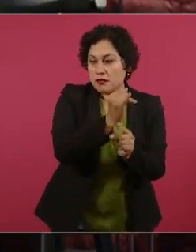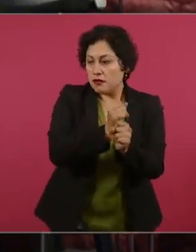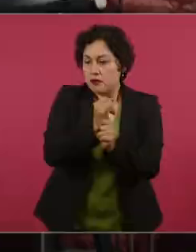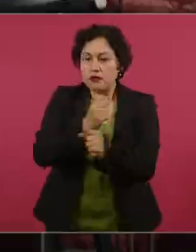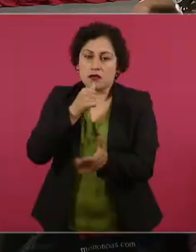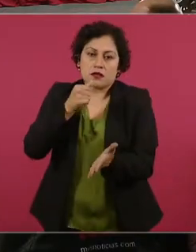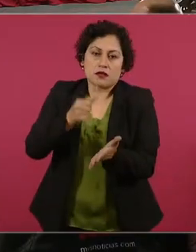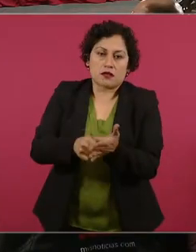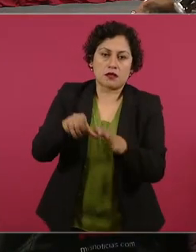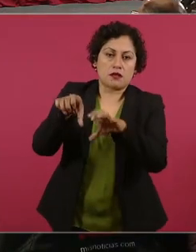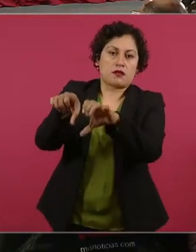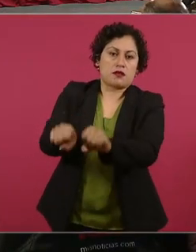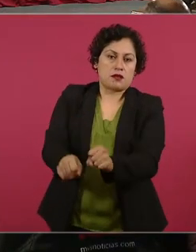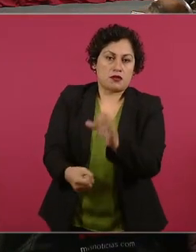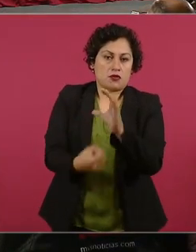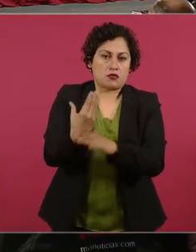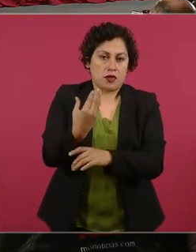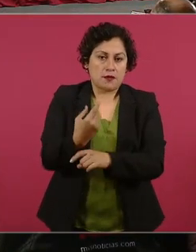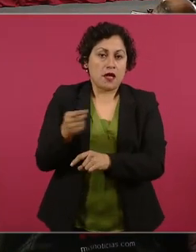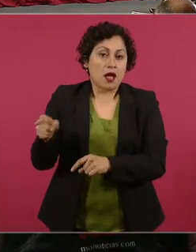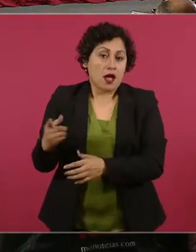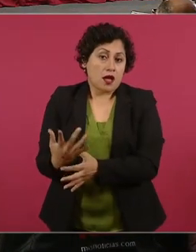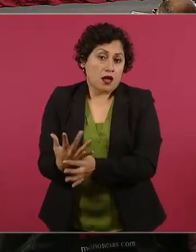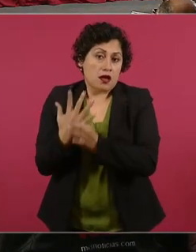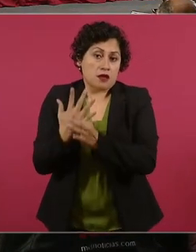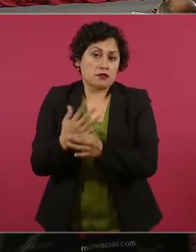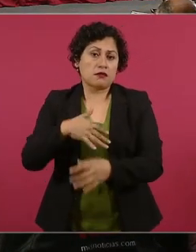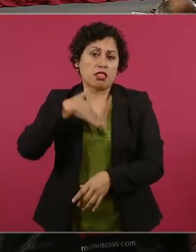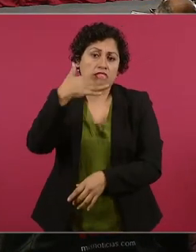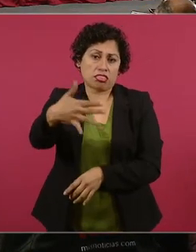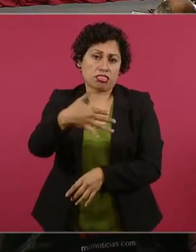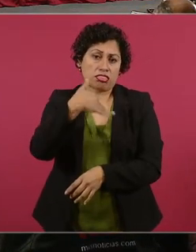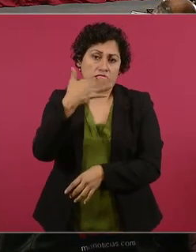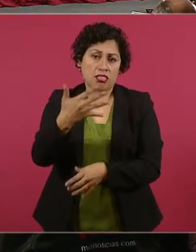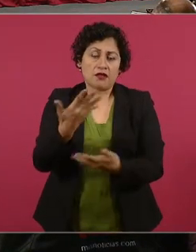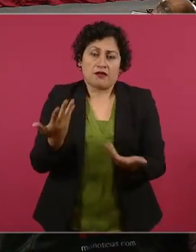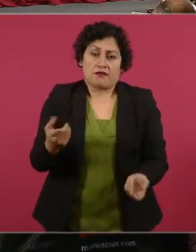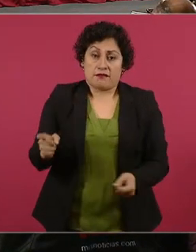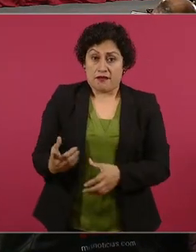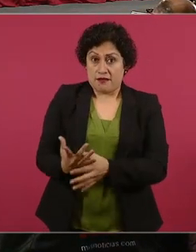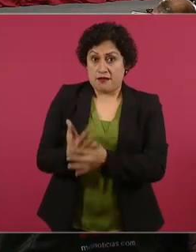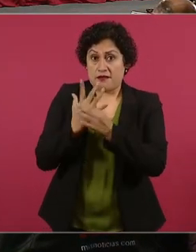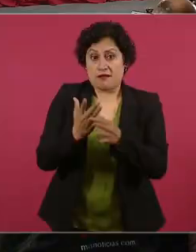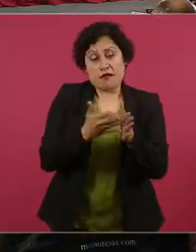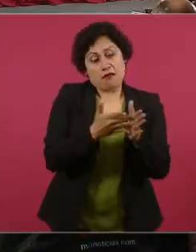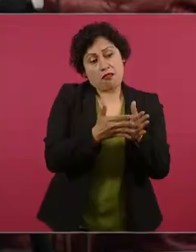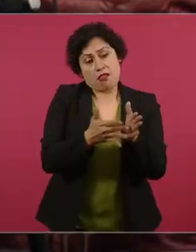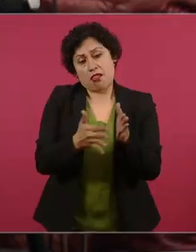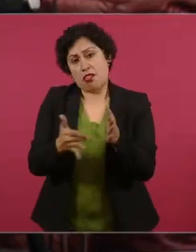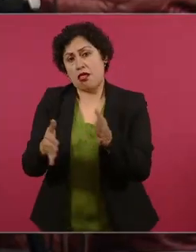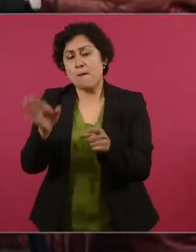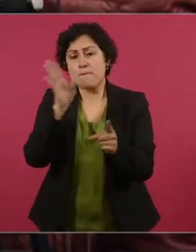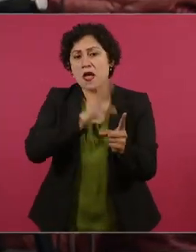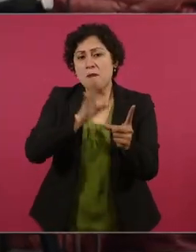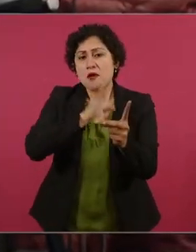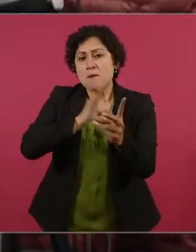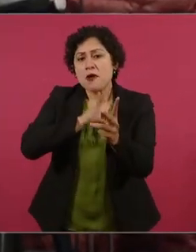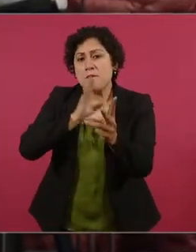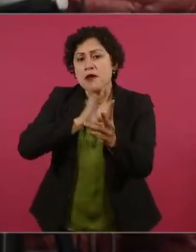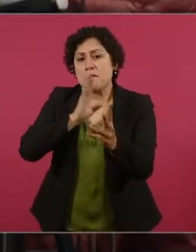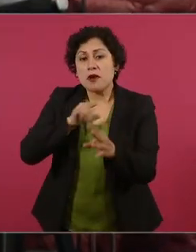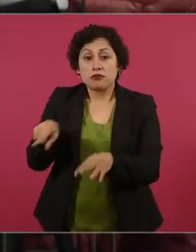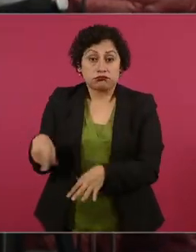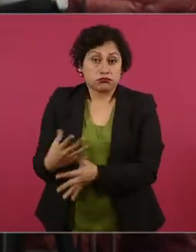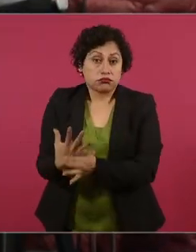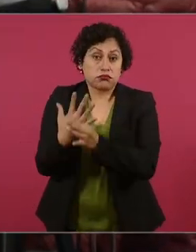de aprehensión, pues es un mugrero, así lo menciona. Aseguran que es toda una trama de situaciones en la que desempolvan, por así decirlo,